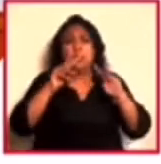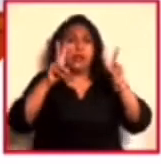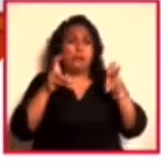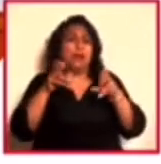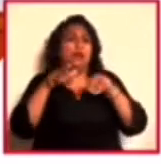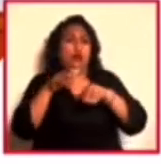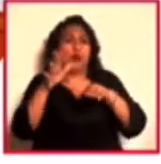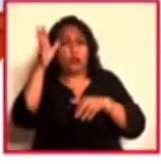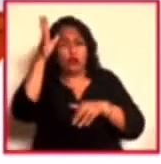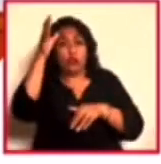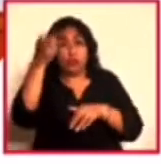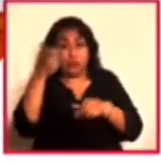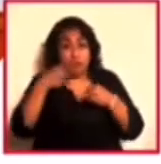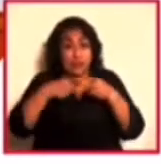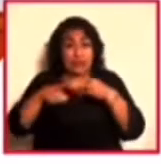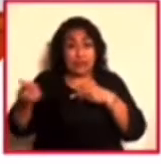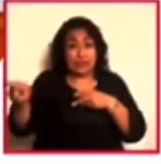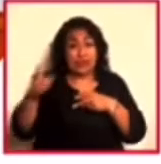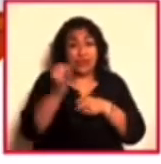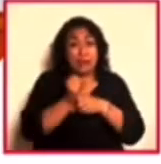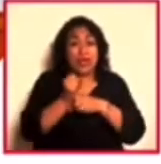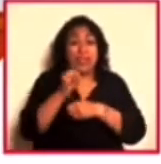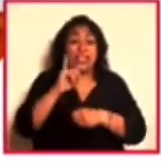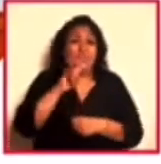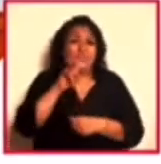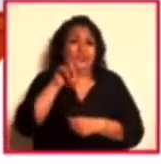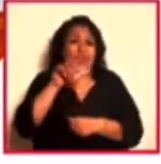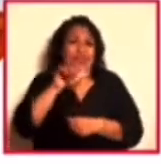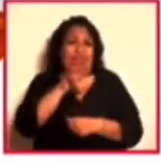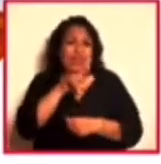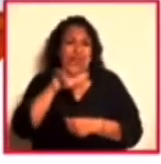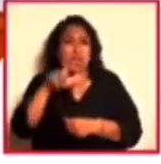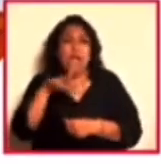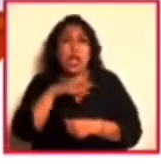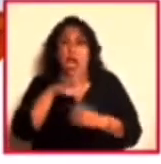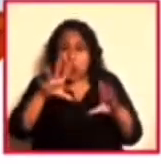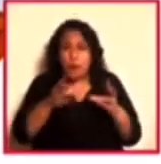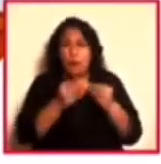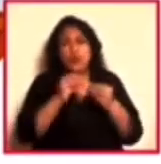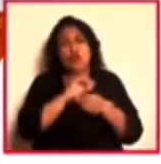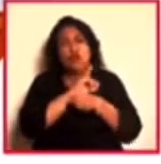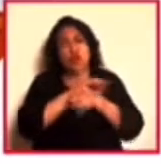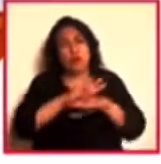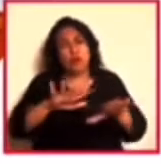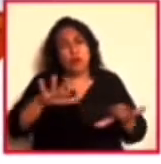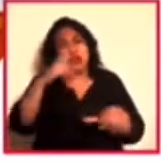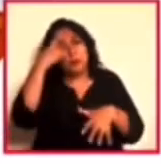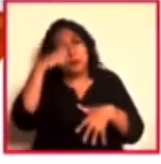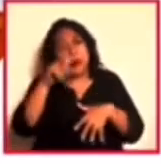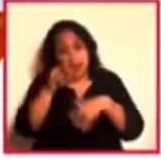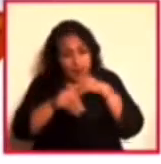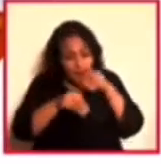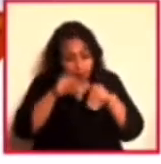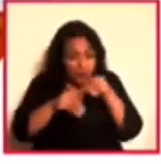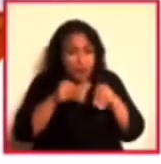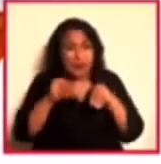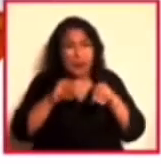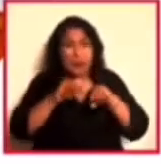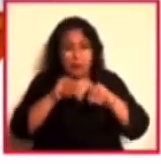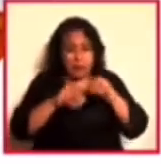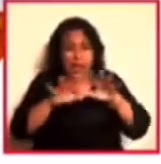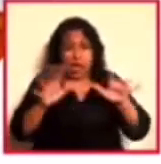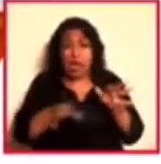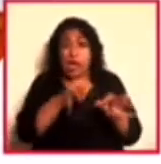de la investigación de Iván Arellano fue que se logran conjeturar todos los datos para que se reconstruya. Esta es una maqueta ya